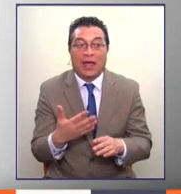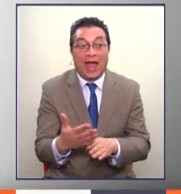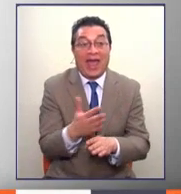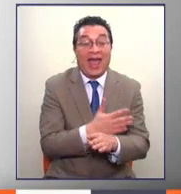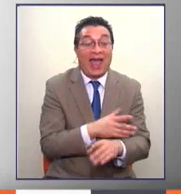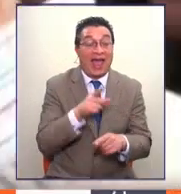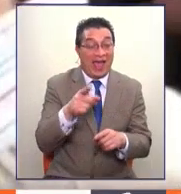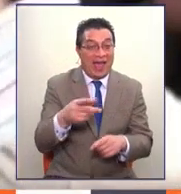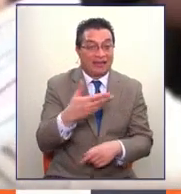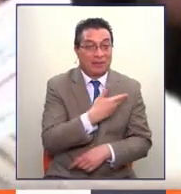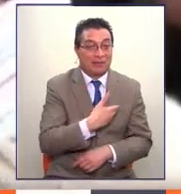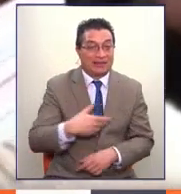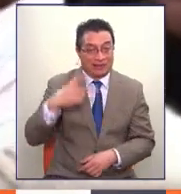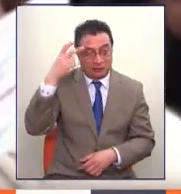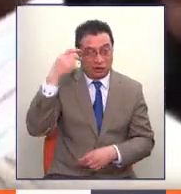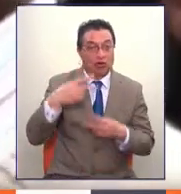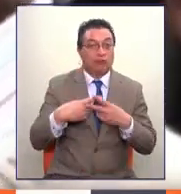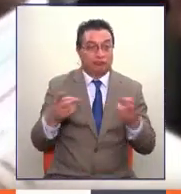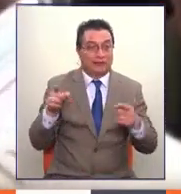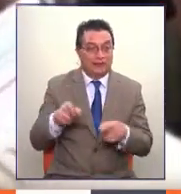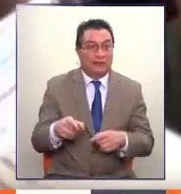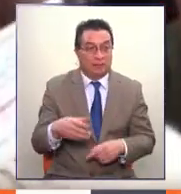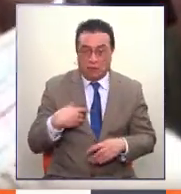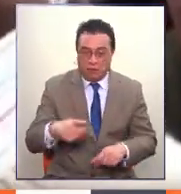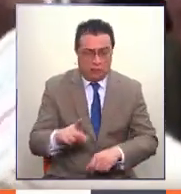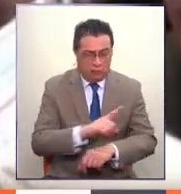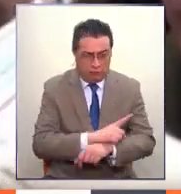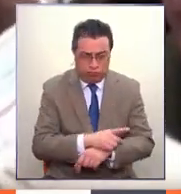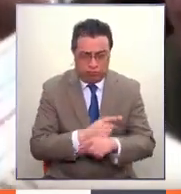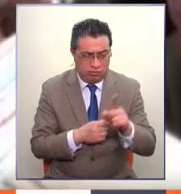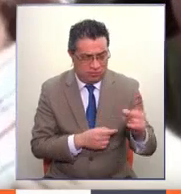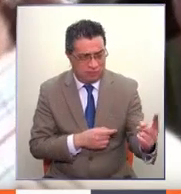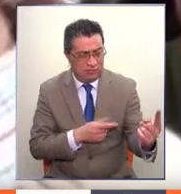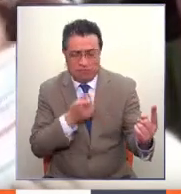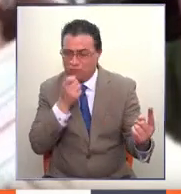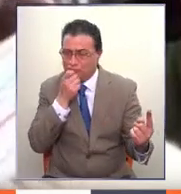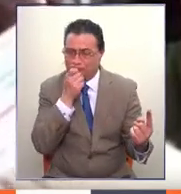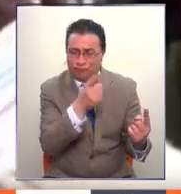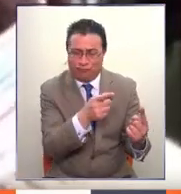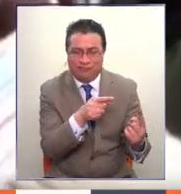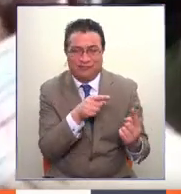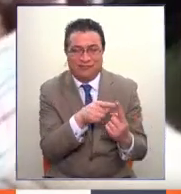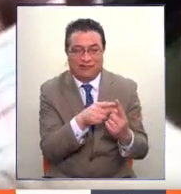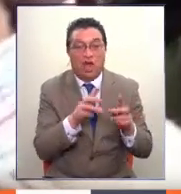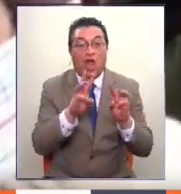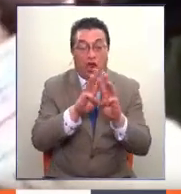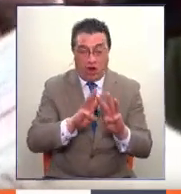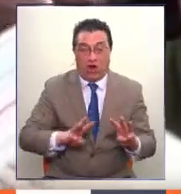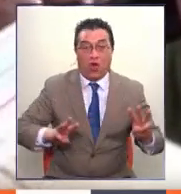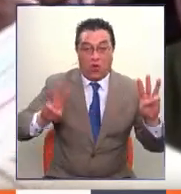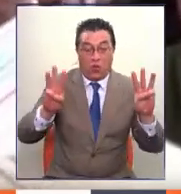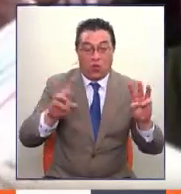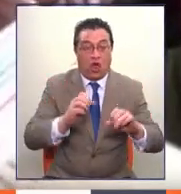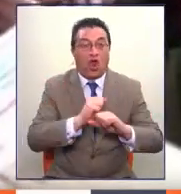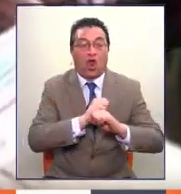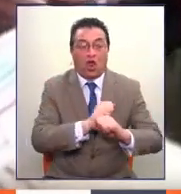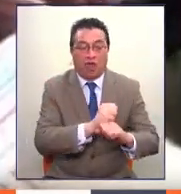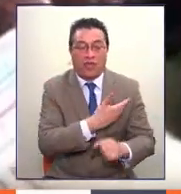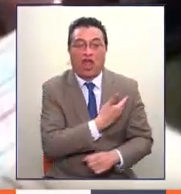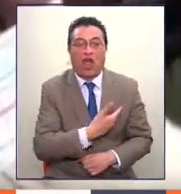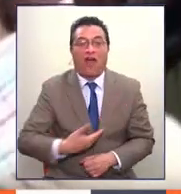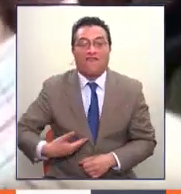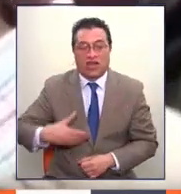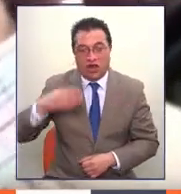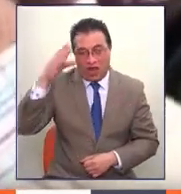presidente de México. Que de inmediato se presente una denuncia en Naciones Unidas contra el gobierno de Estados Unidos